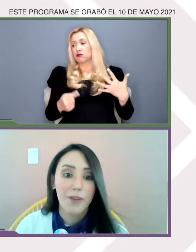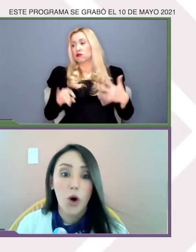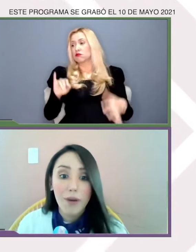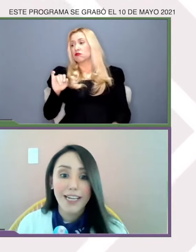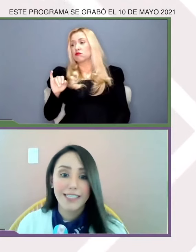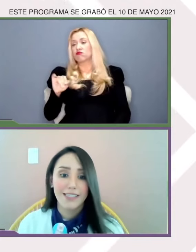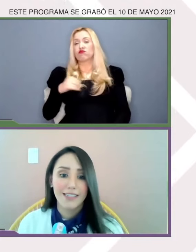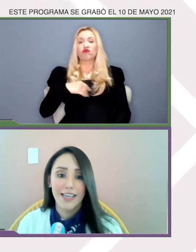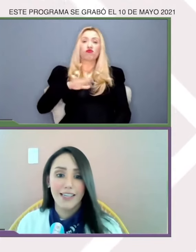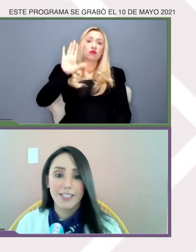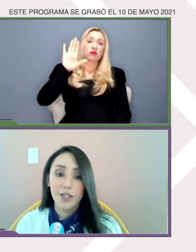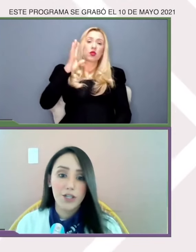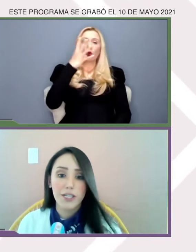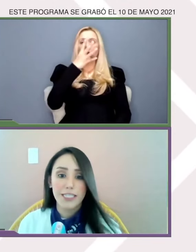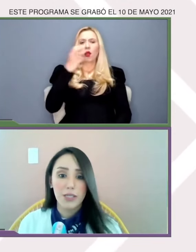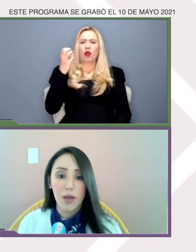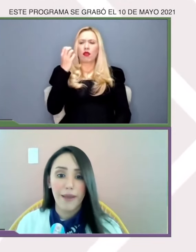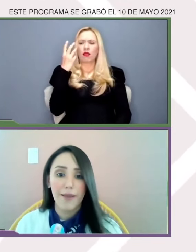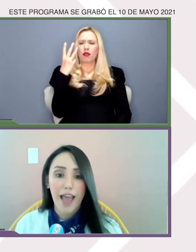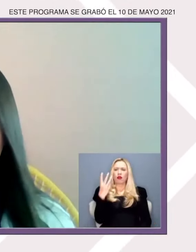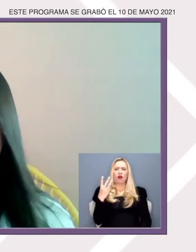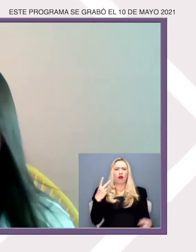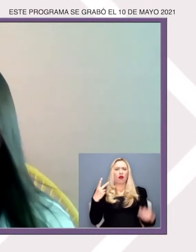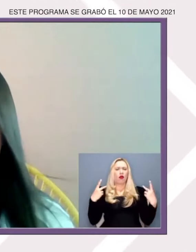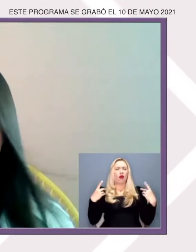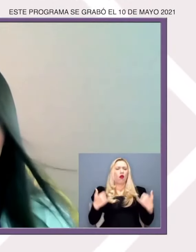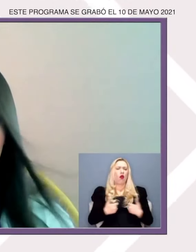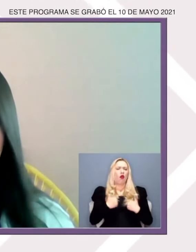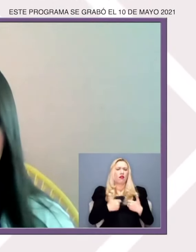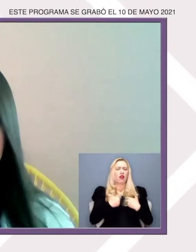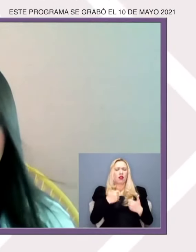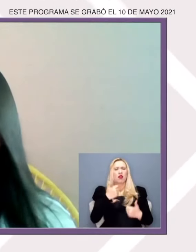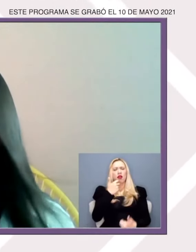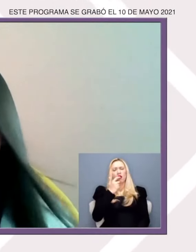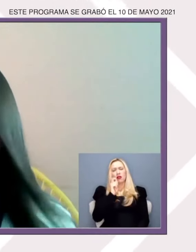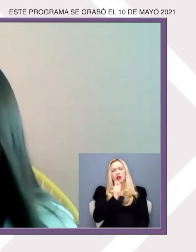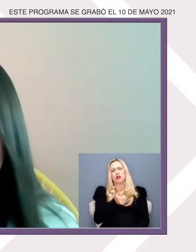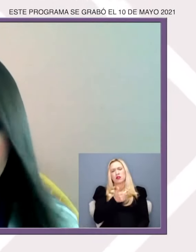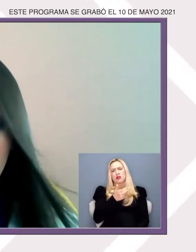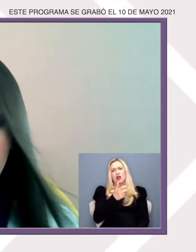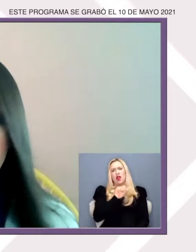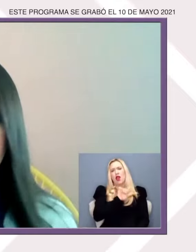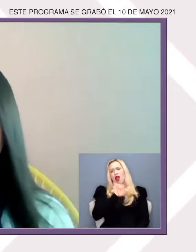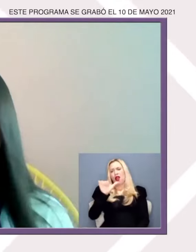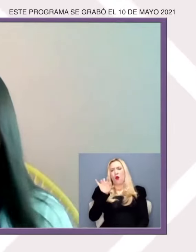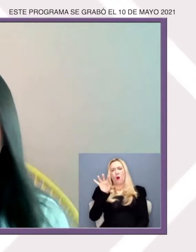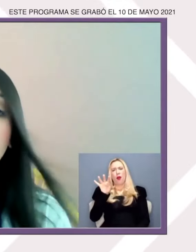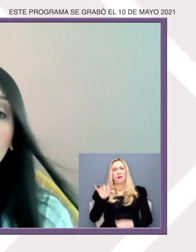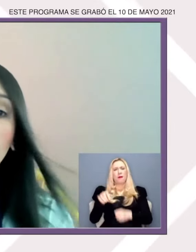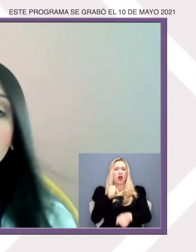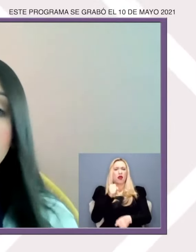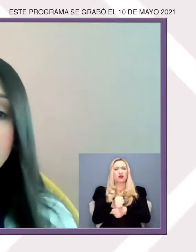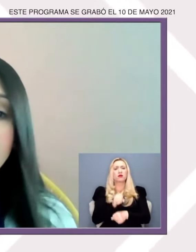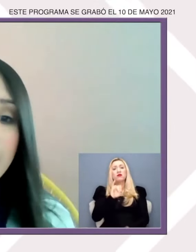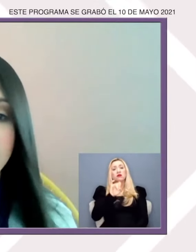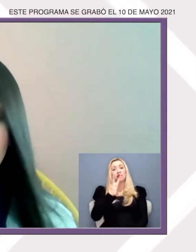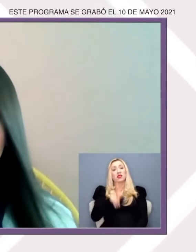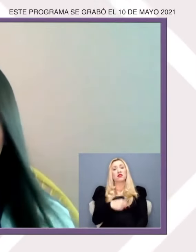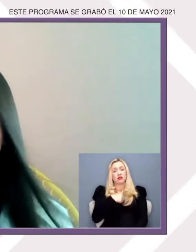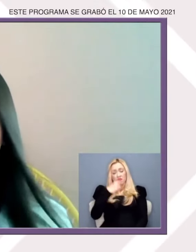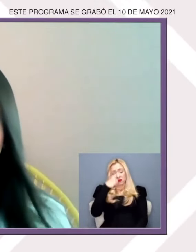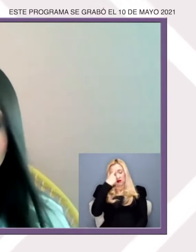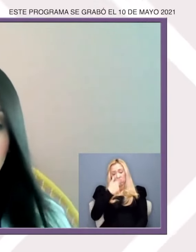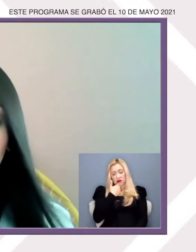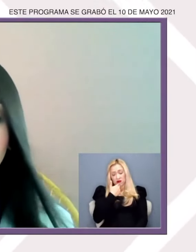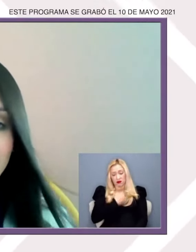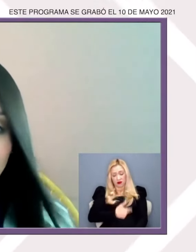413 jóvenes de 18 y 19 años, encontramos casi 40% que refirió a pensamientos suicidas